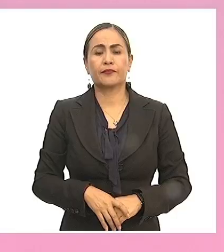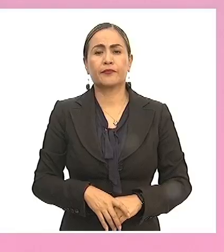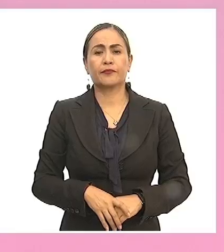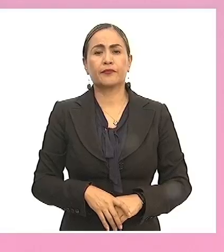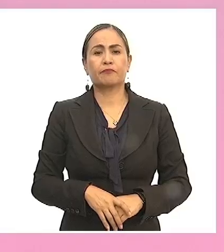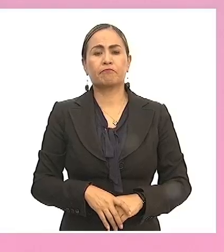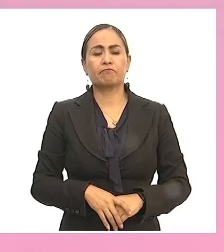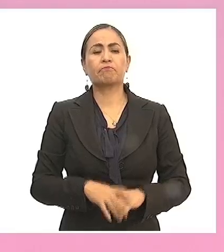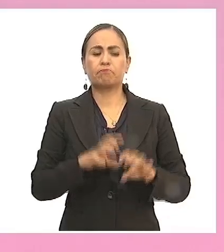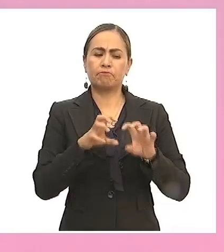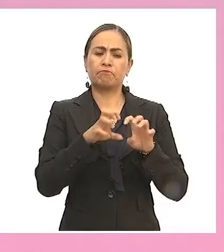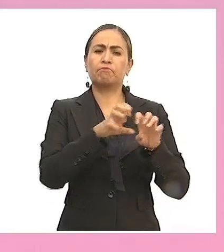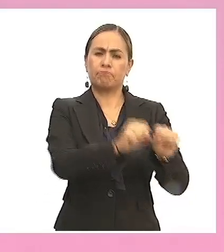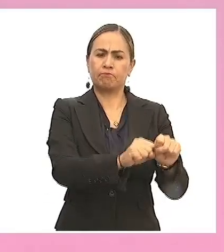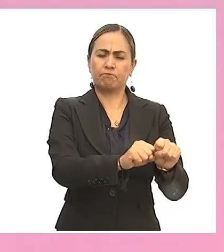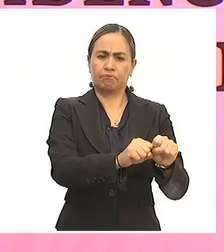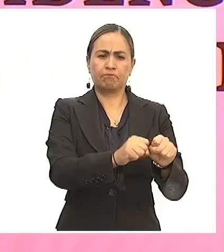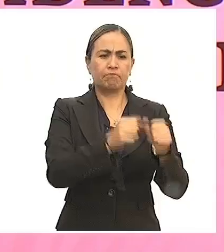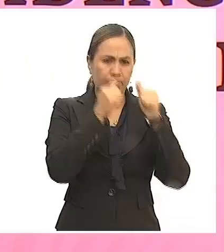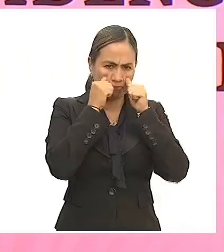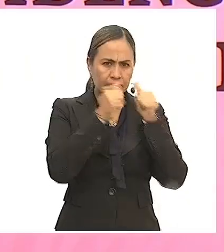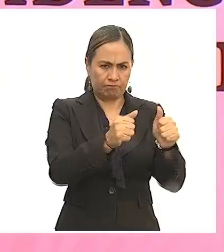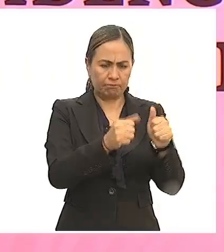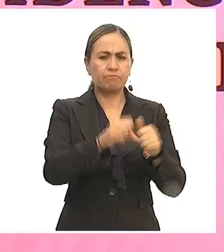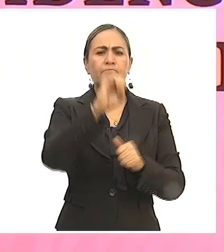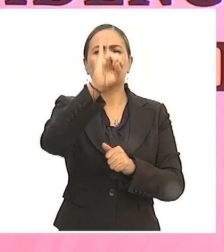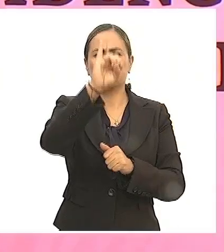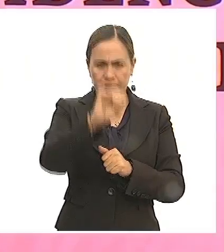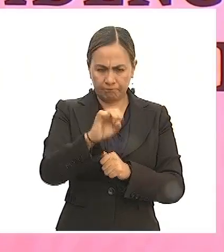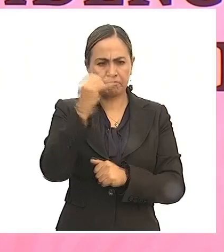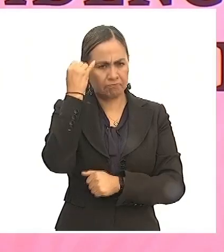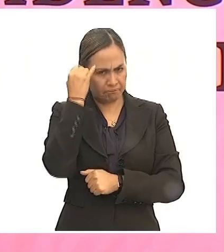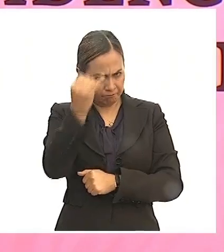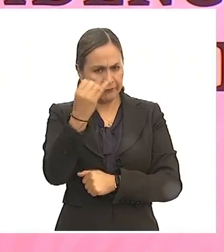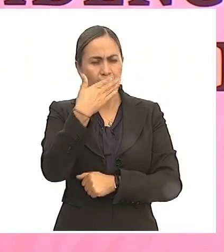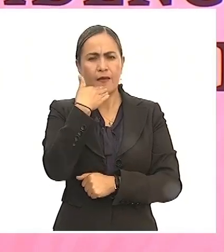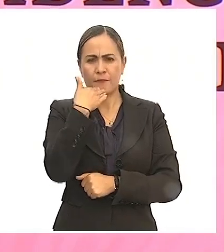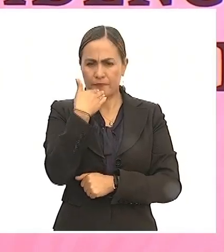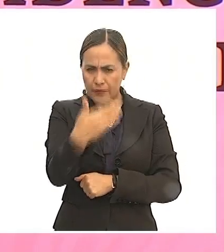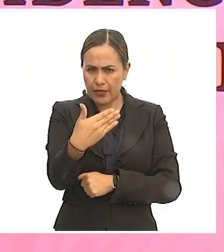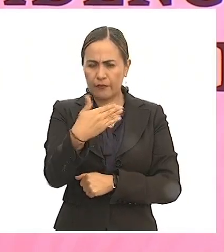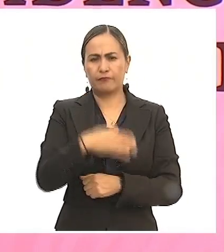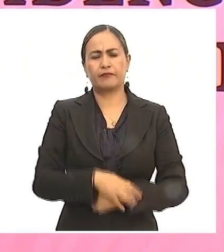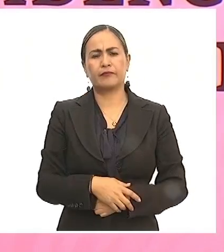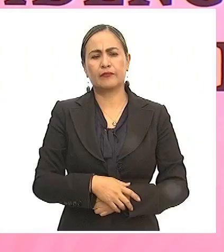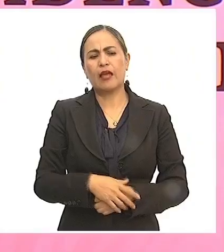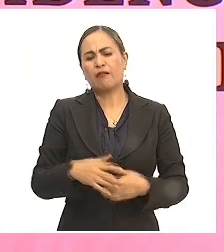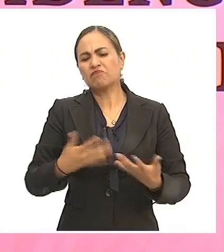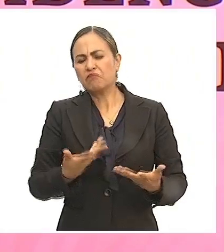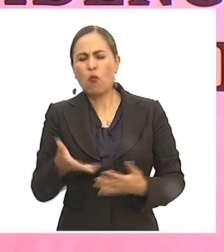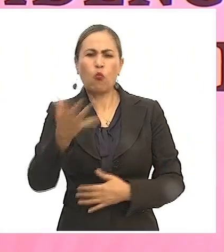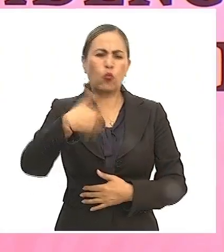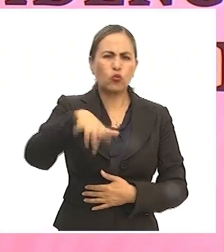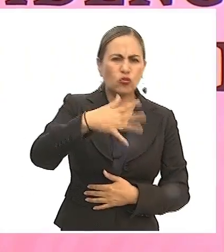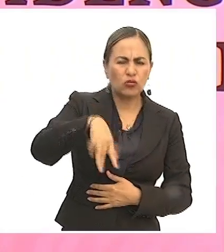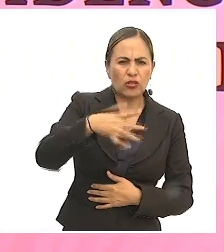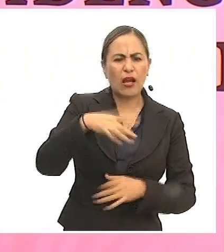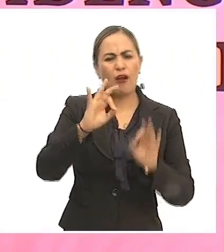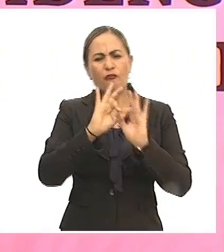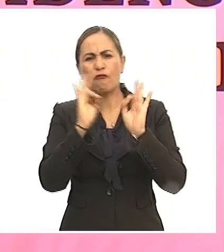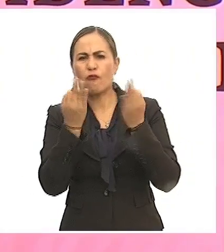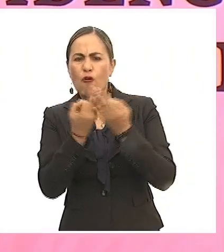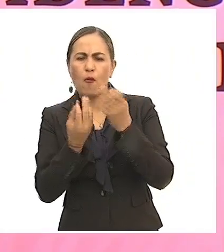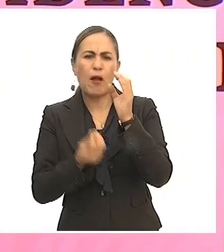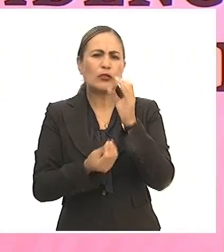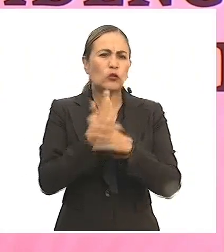a ese pensamiento, a esa idea y seguir desarrollando estas nuevas